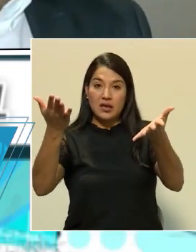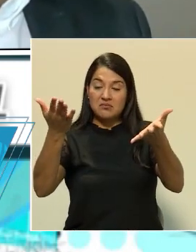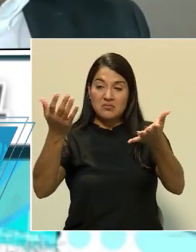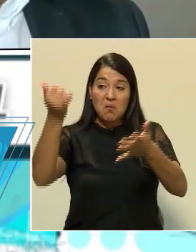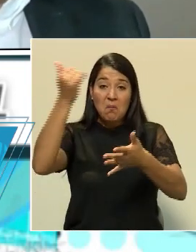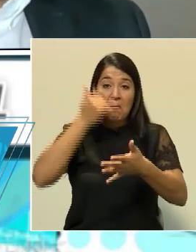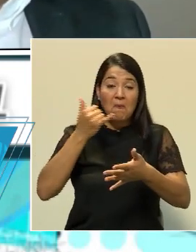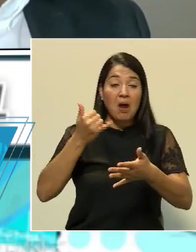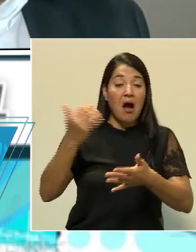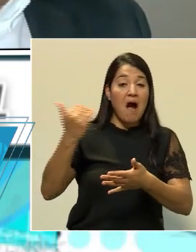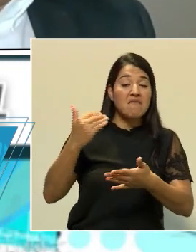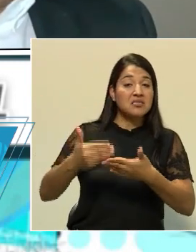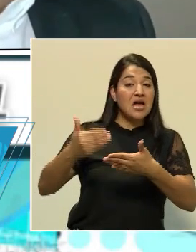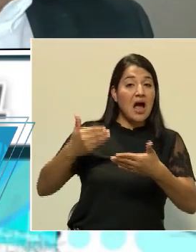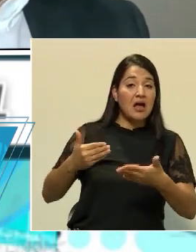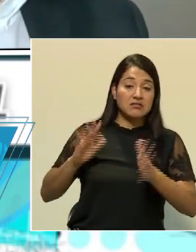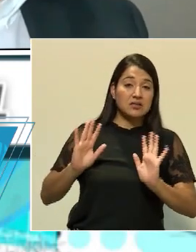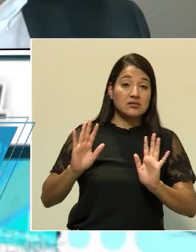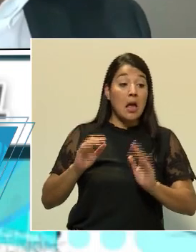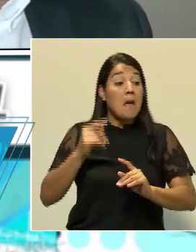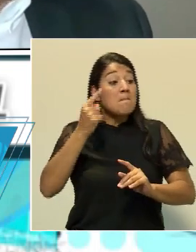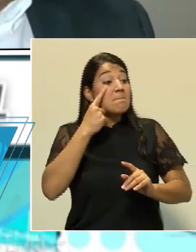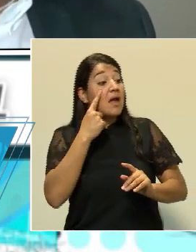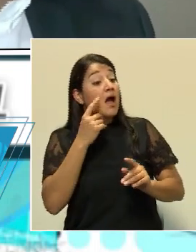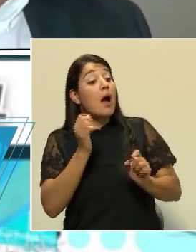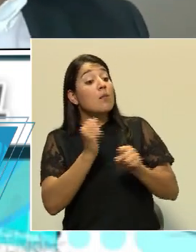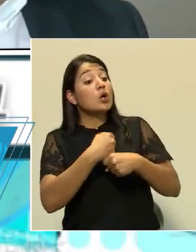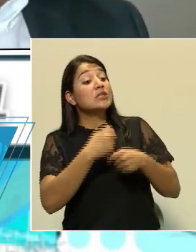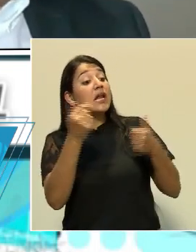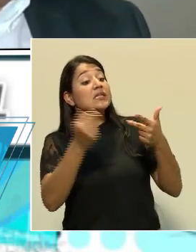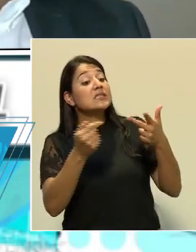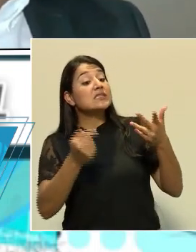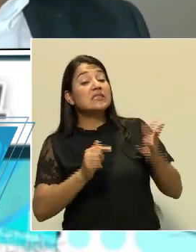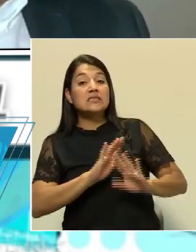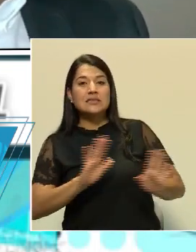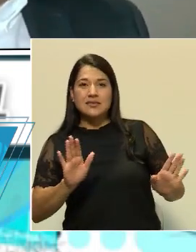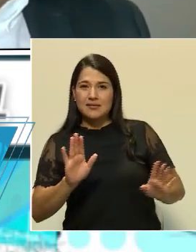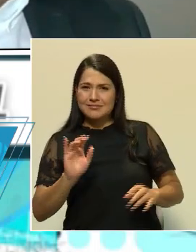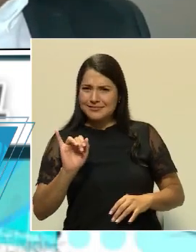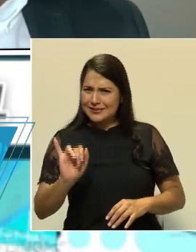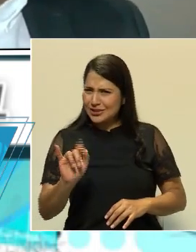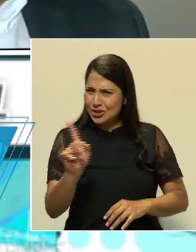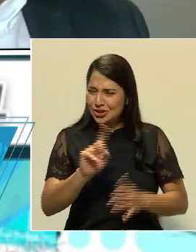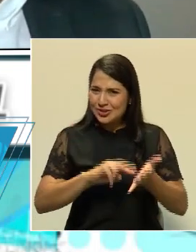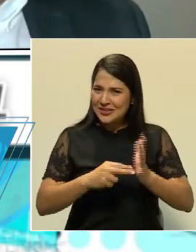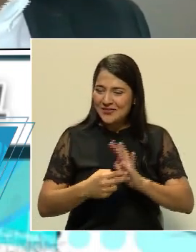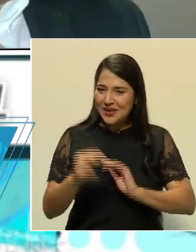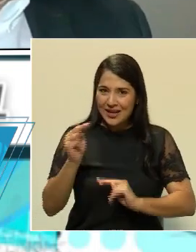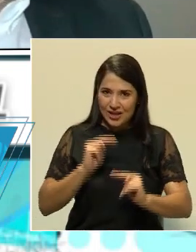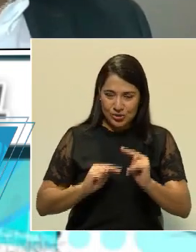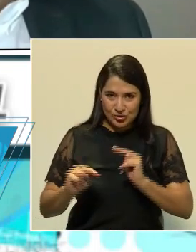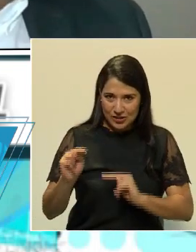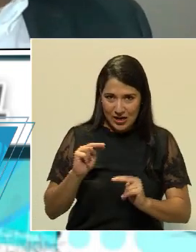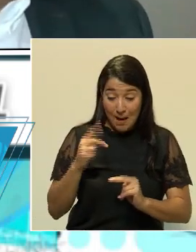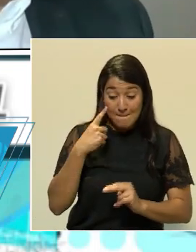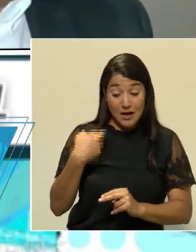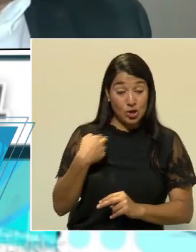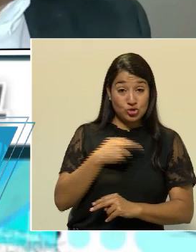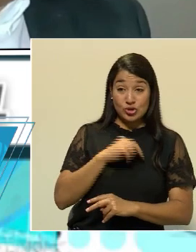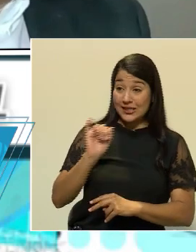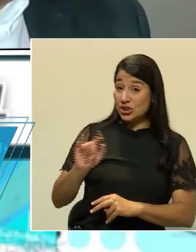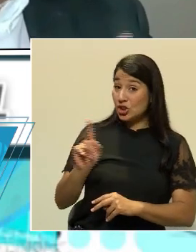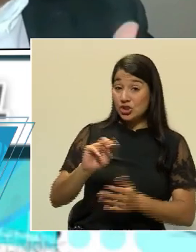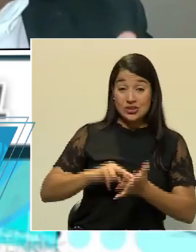medidas y lo que nos dicen, esto es lo que viene. No, eso no es negociar. Nosotros no queremos, para nosotros eso no es